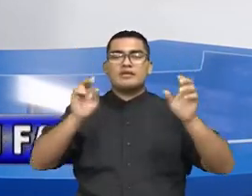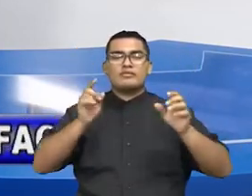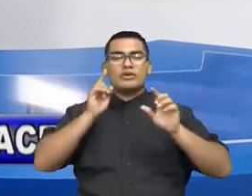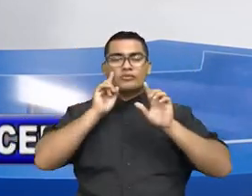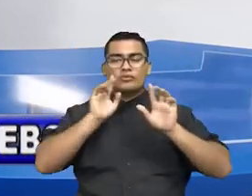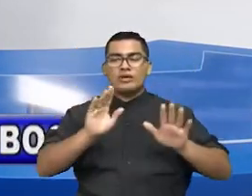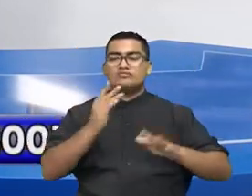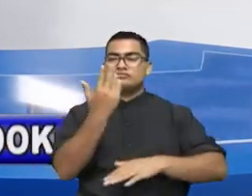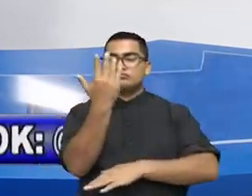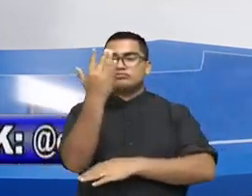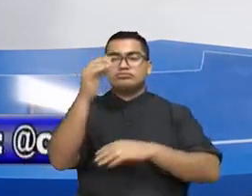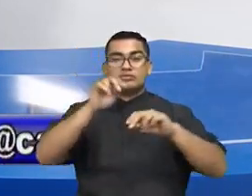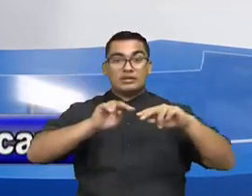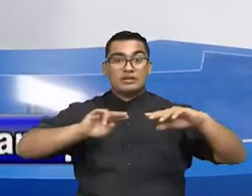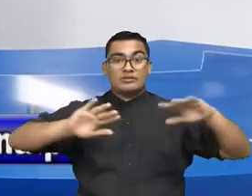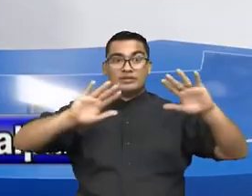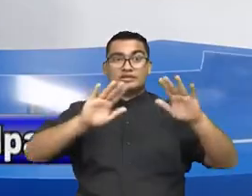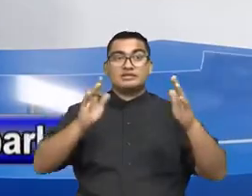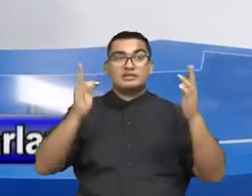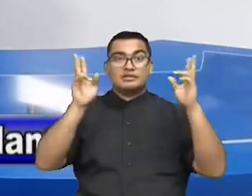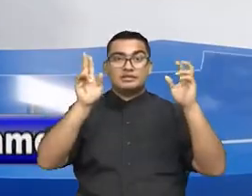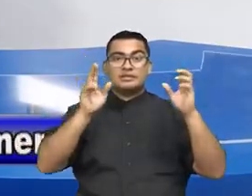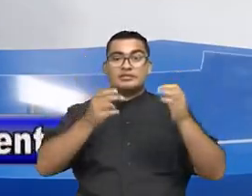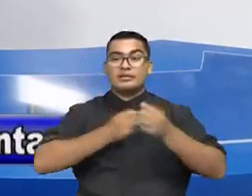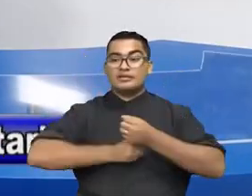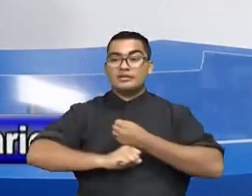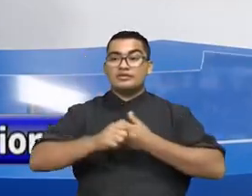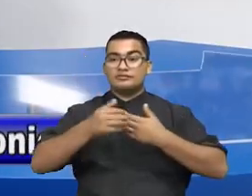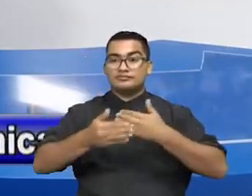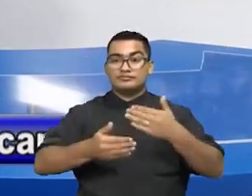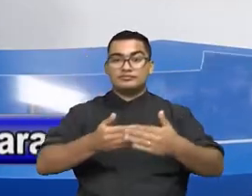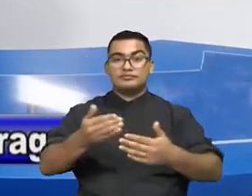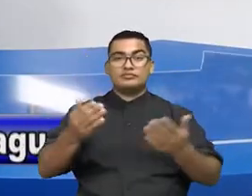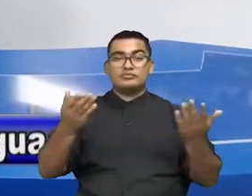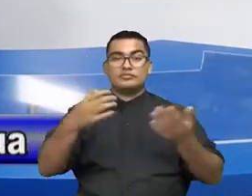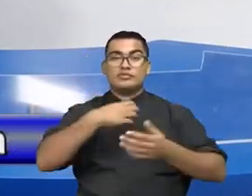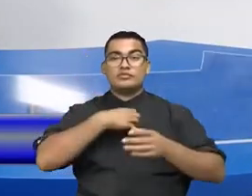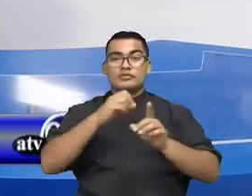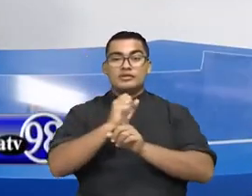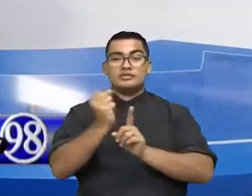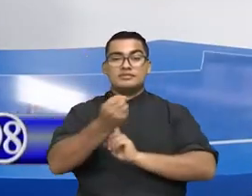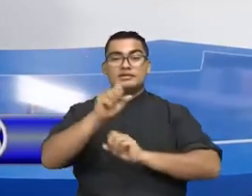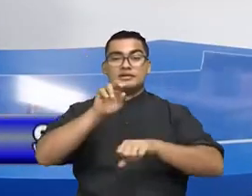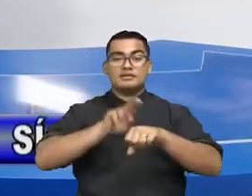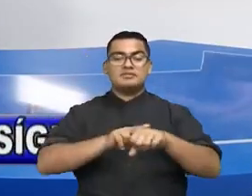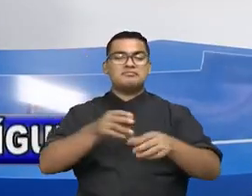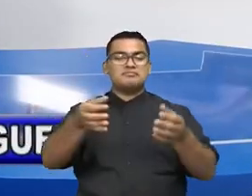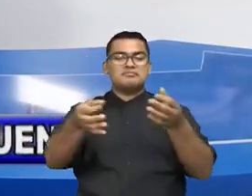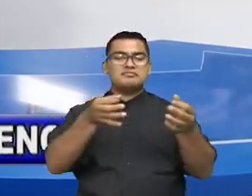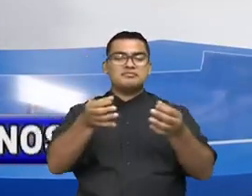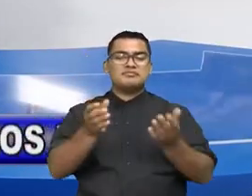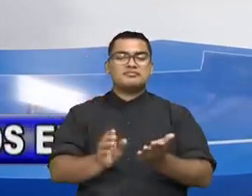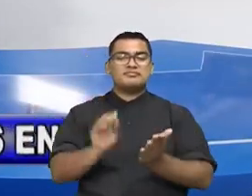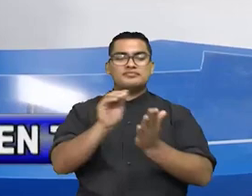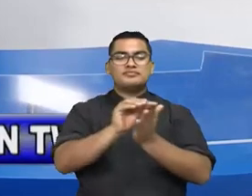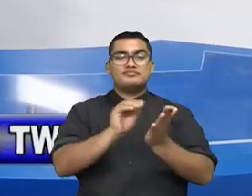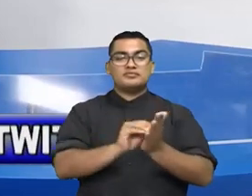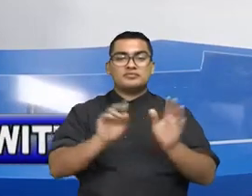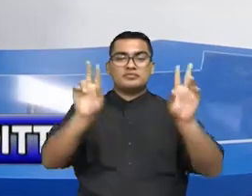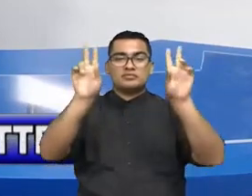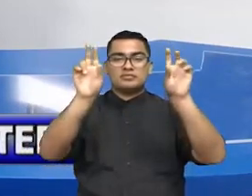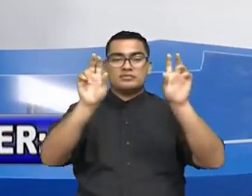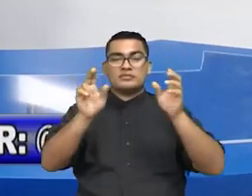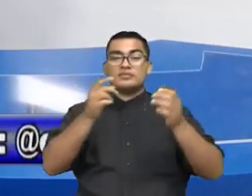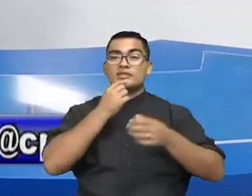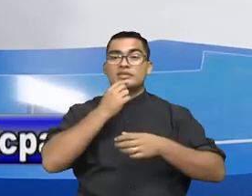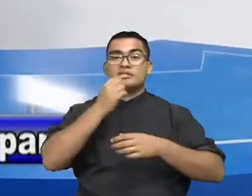de interculturalidad generacionales e intergeneracionales de ese poder del Estado, las cuales plantean la incorporación de estas temáticas